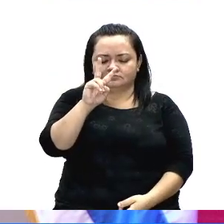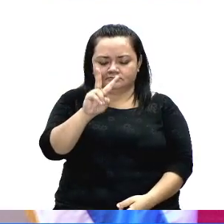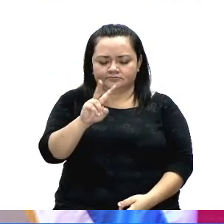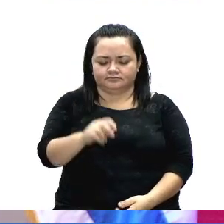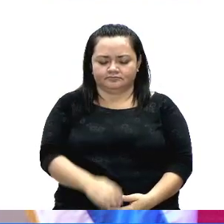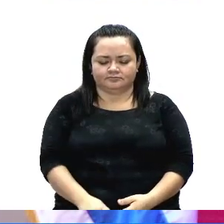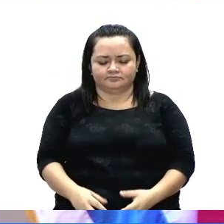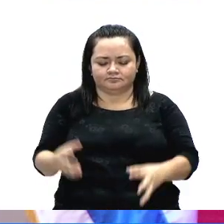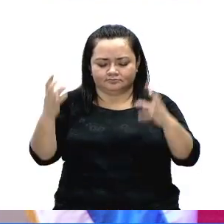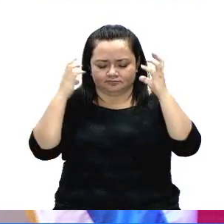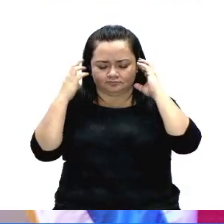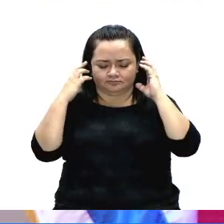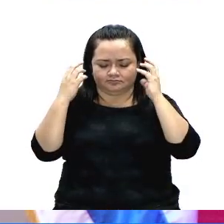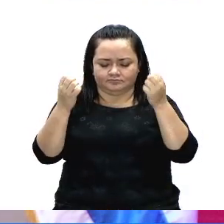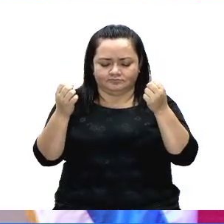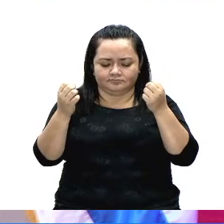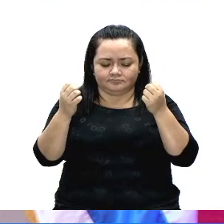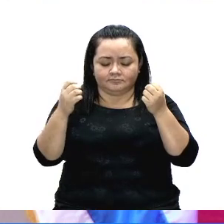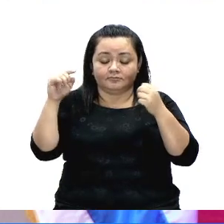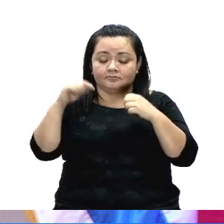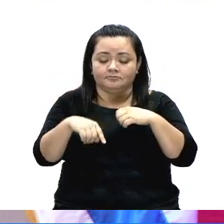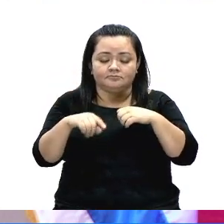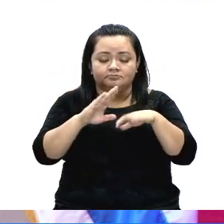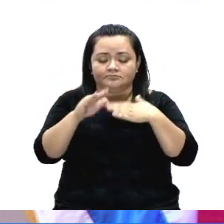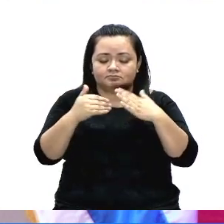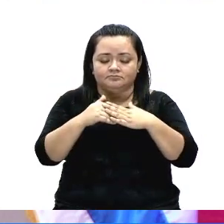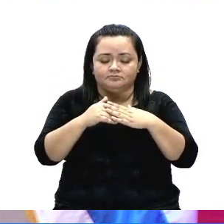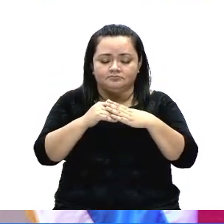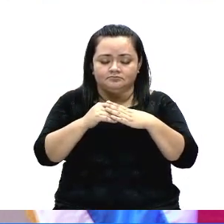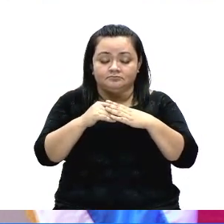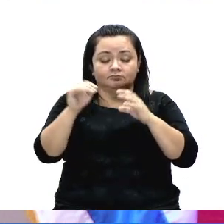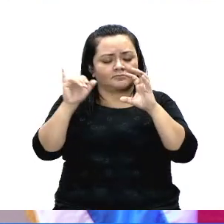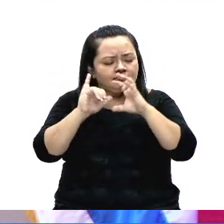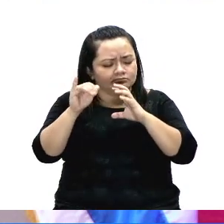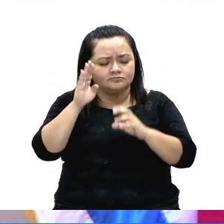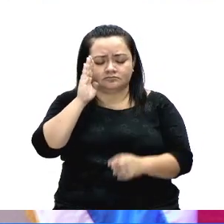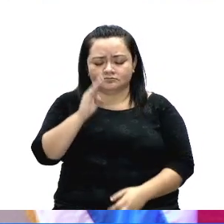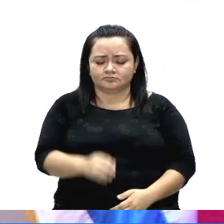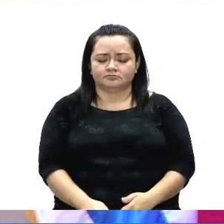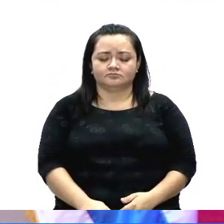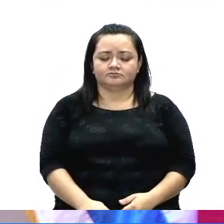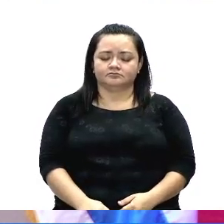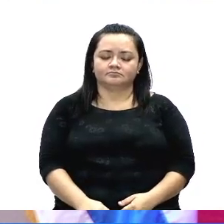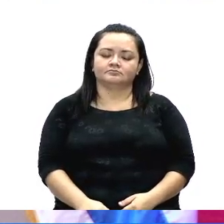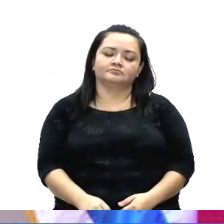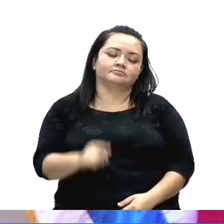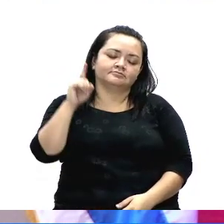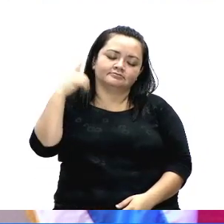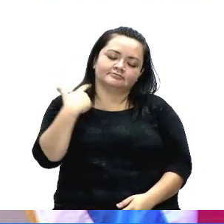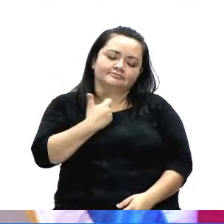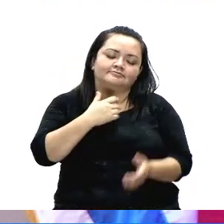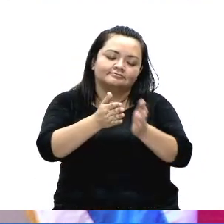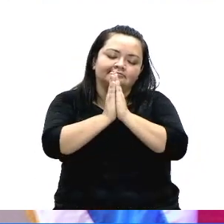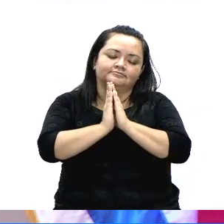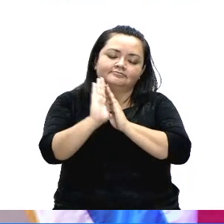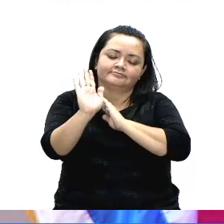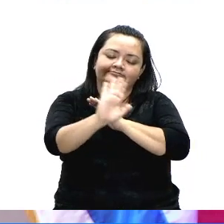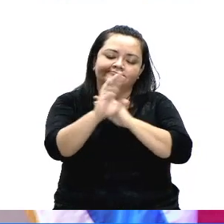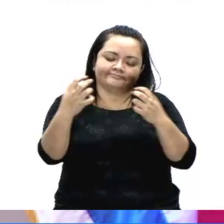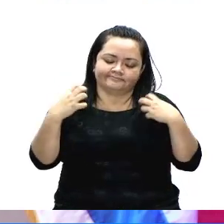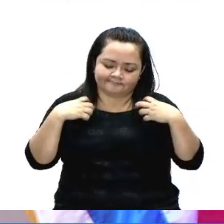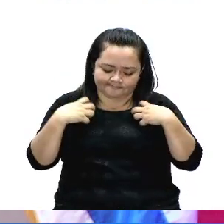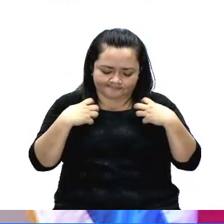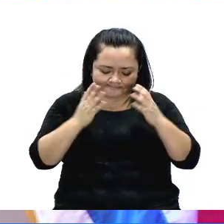de radio bautista de las plataformas digitales del internet señor oramos por sus vidas